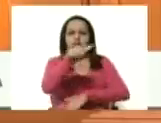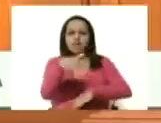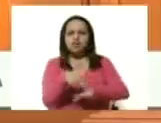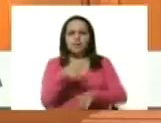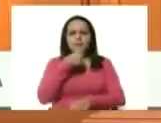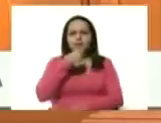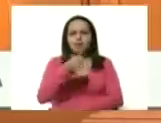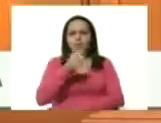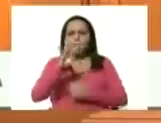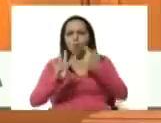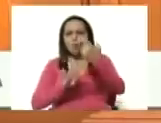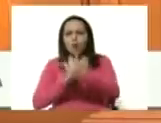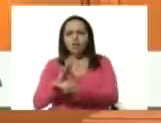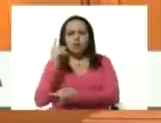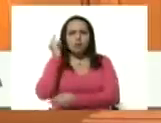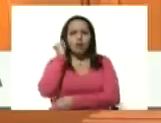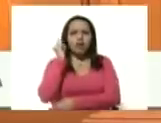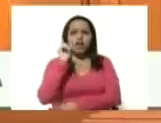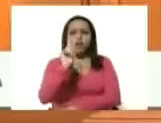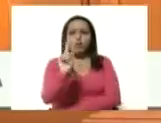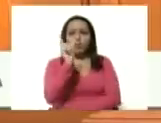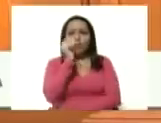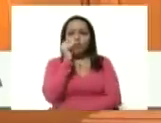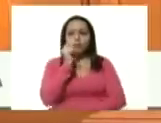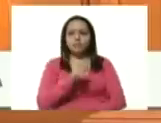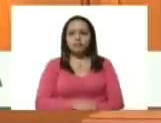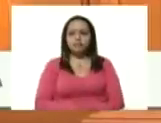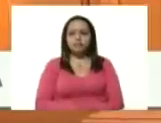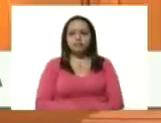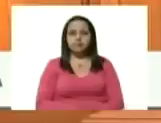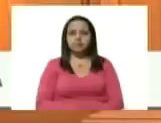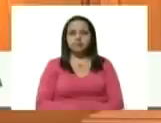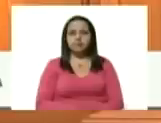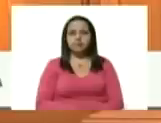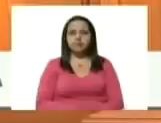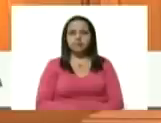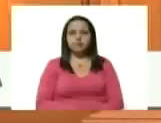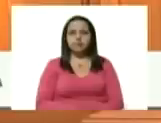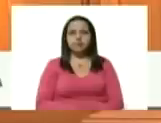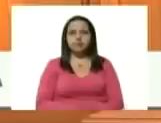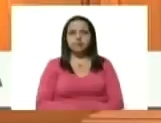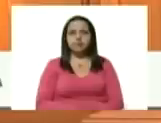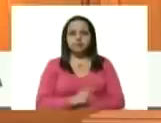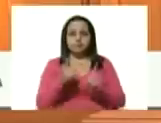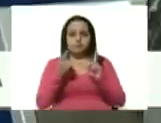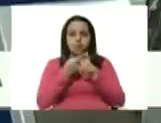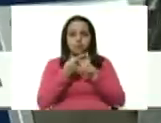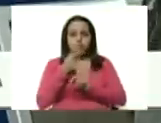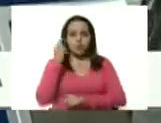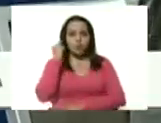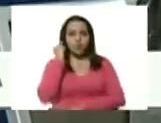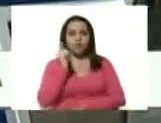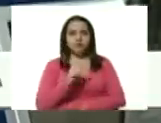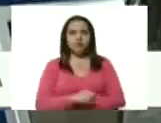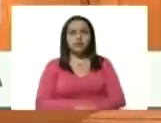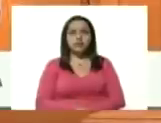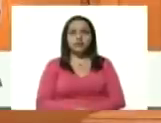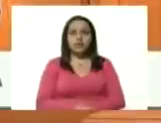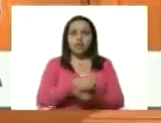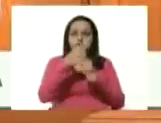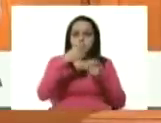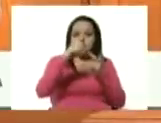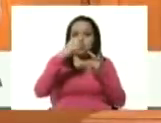4 mujeres y un hombre. A Mónica Landaeta, a Rosalía